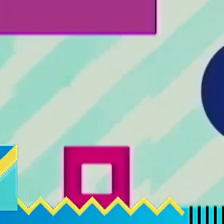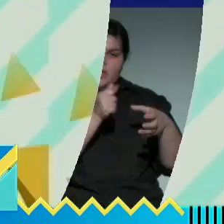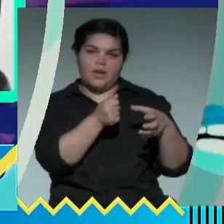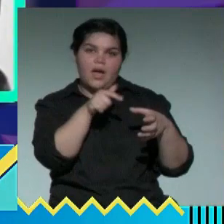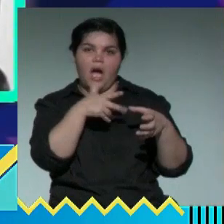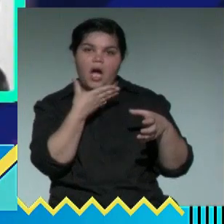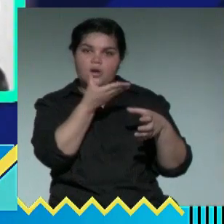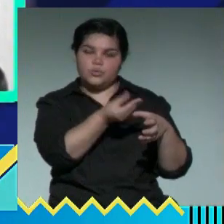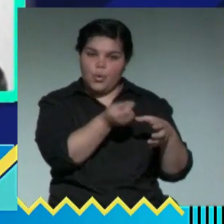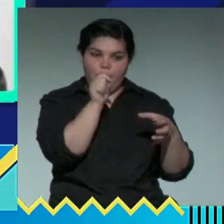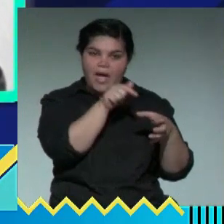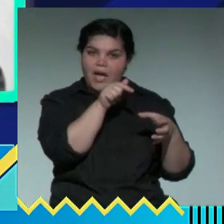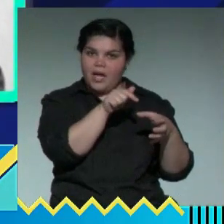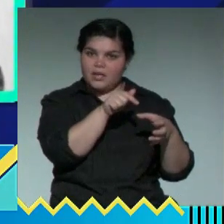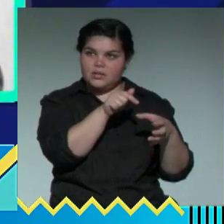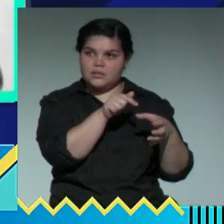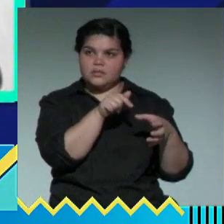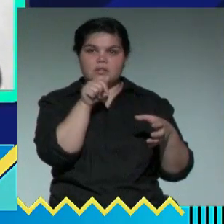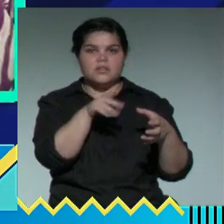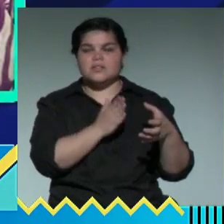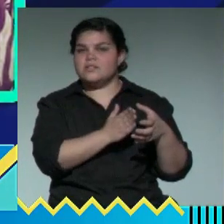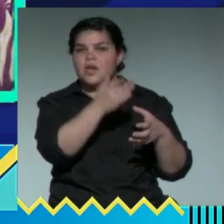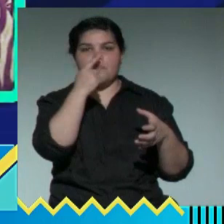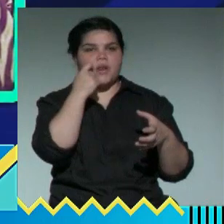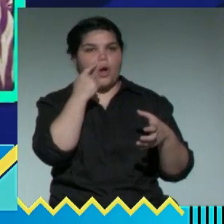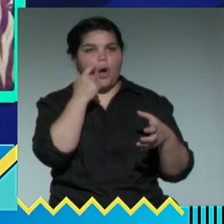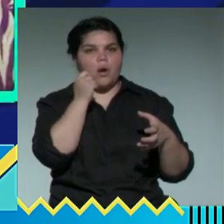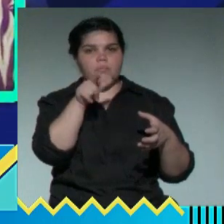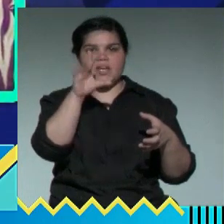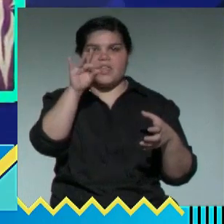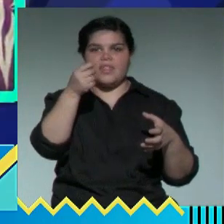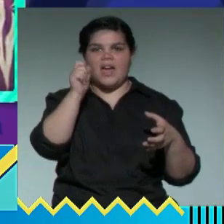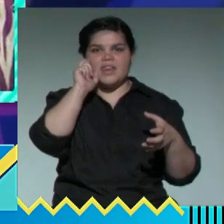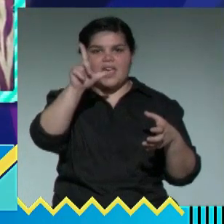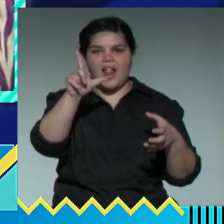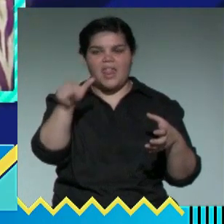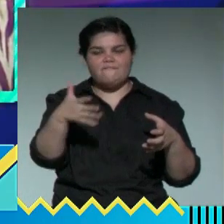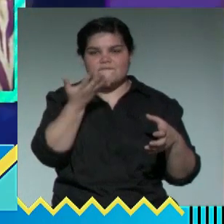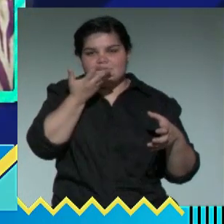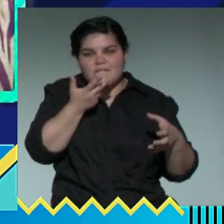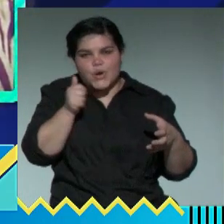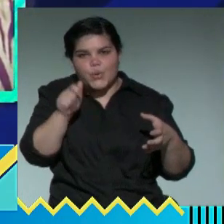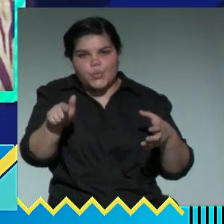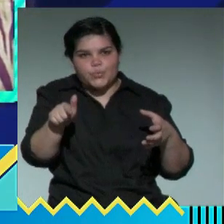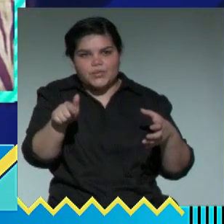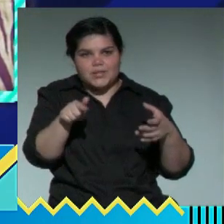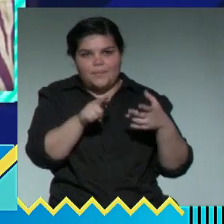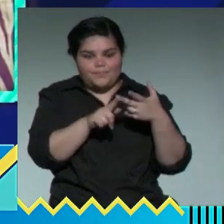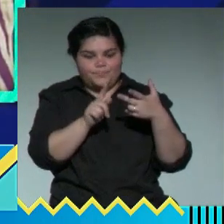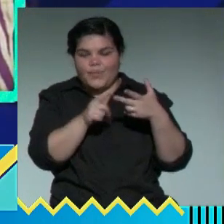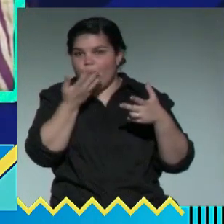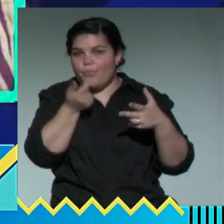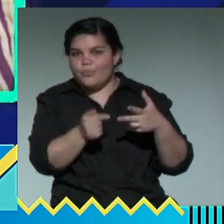como fascinado con Daniel Melero, ¿no? Y eso generaba que Zeta no estuviera del todo